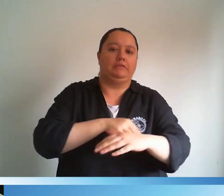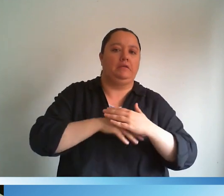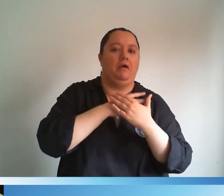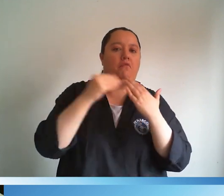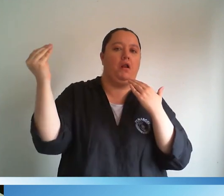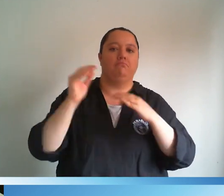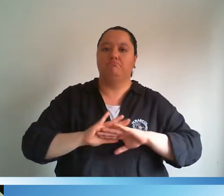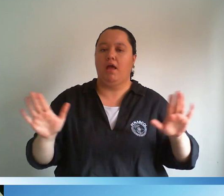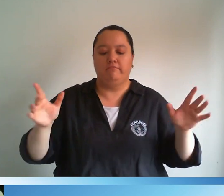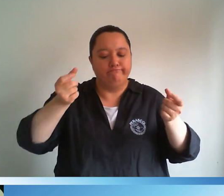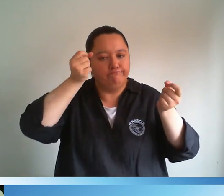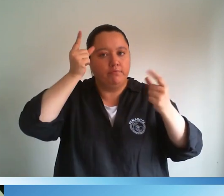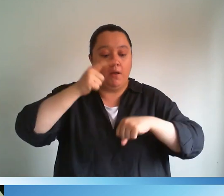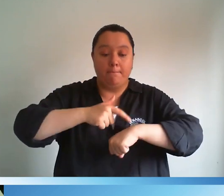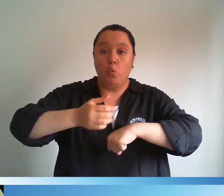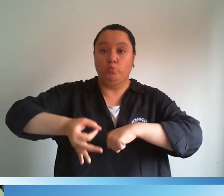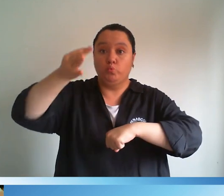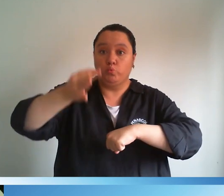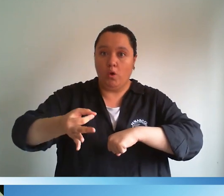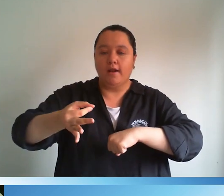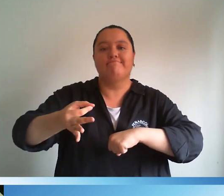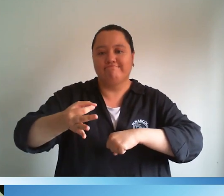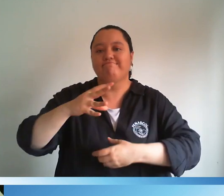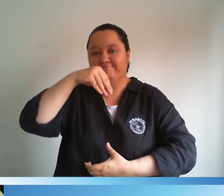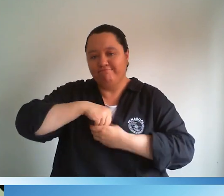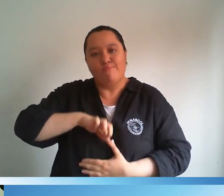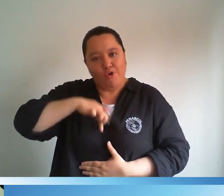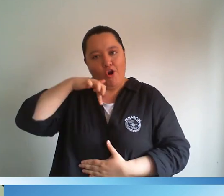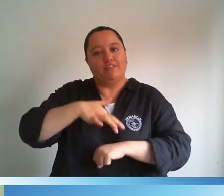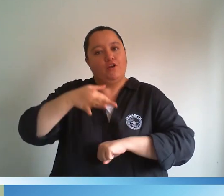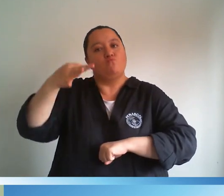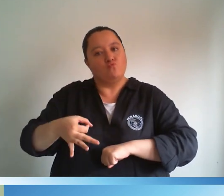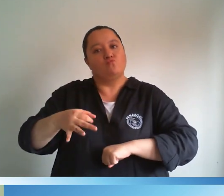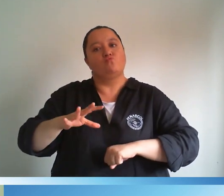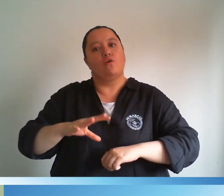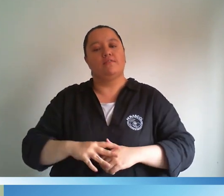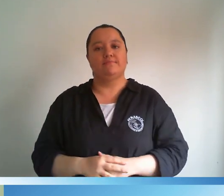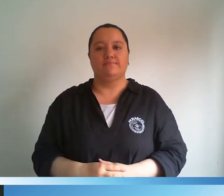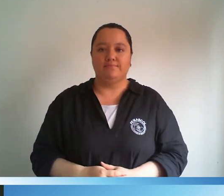otra excusa. Entendí que la puntualidad también es parte de ser un profesional.